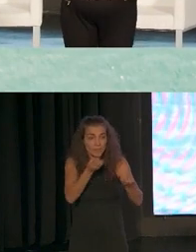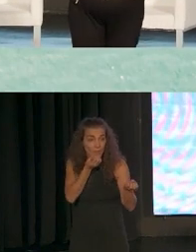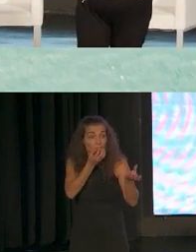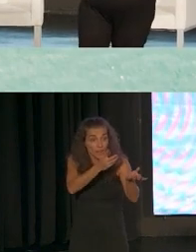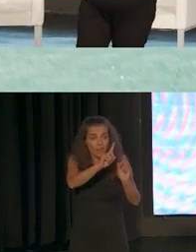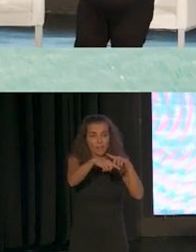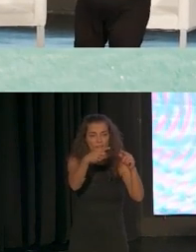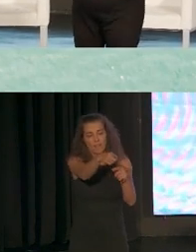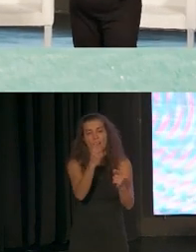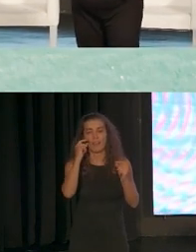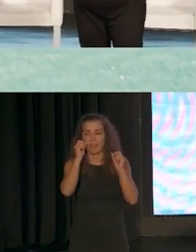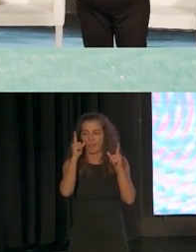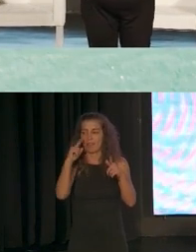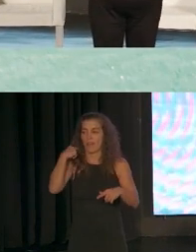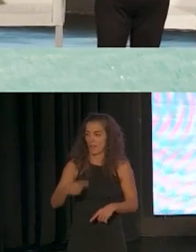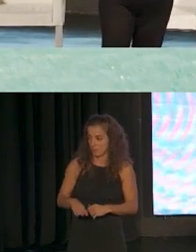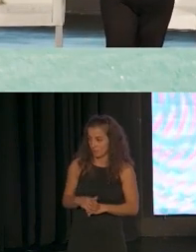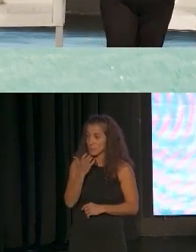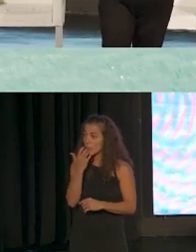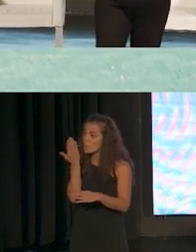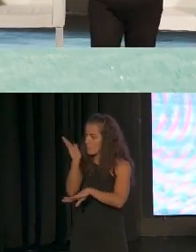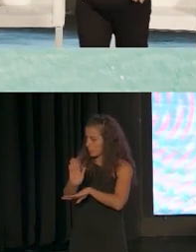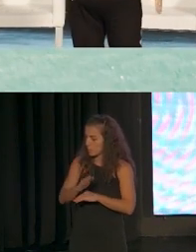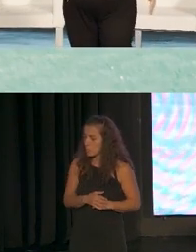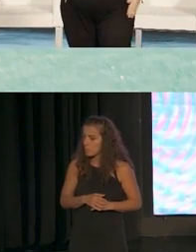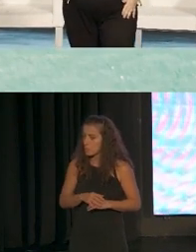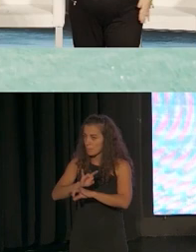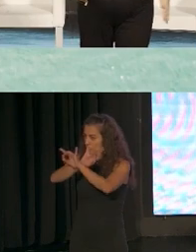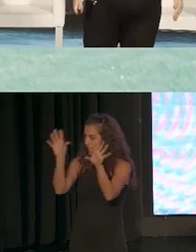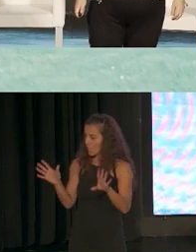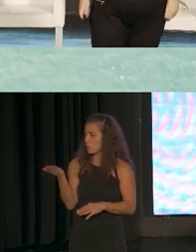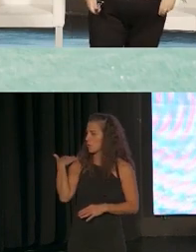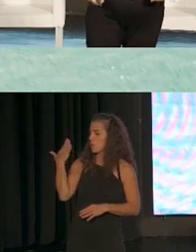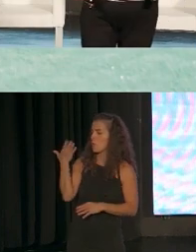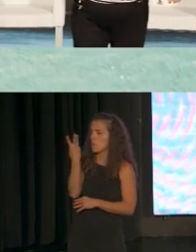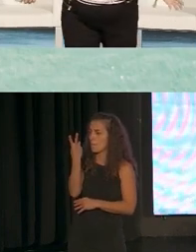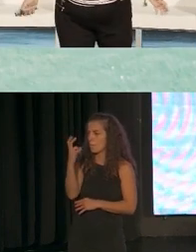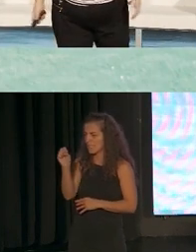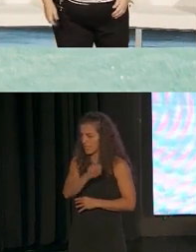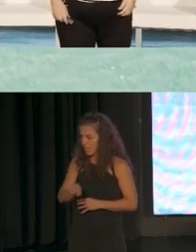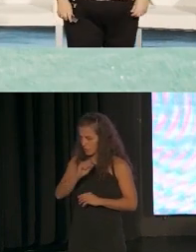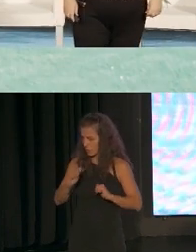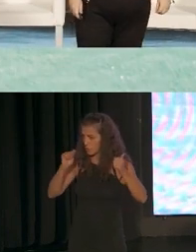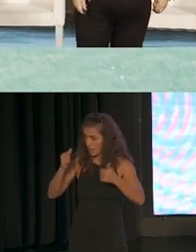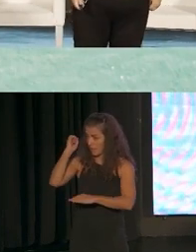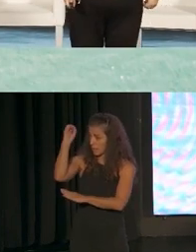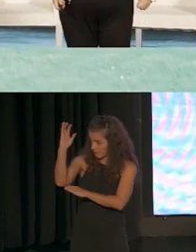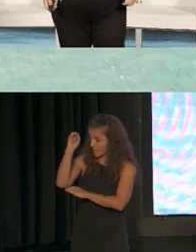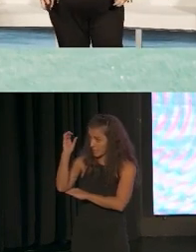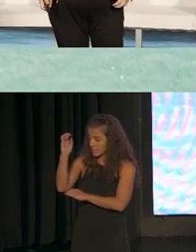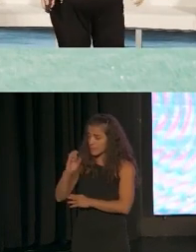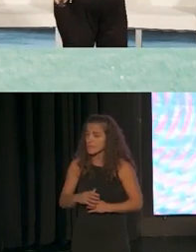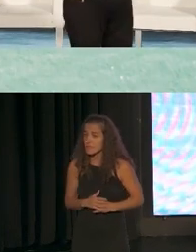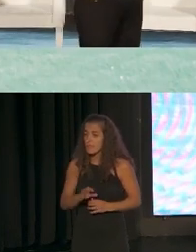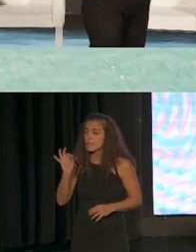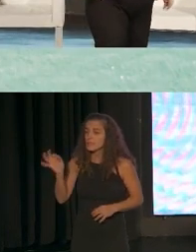os voy a poner un ejemplo muy claro yo hará 20 años cuando empecé a dar estas charlas Pues es